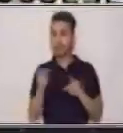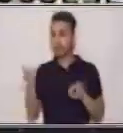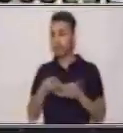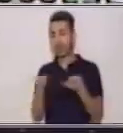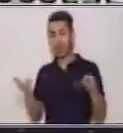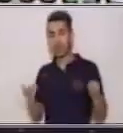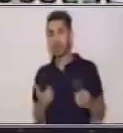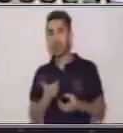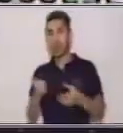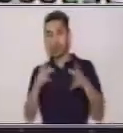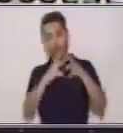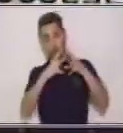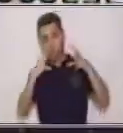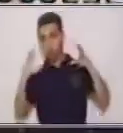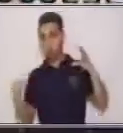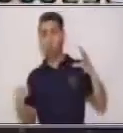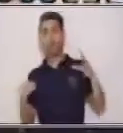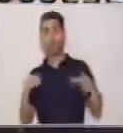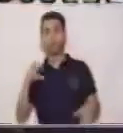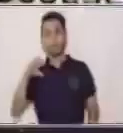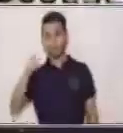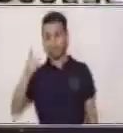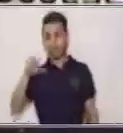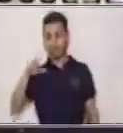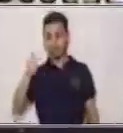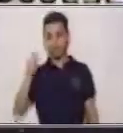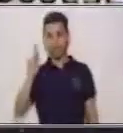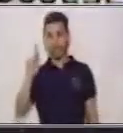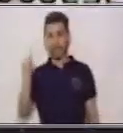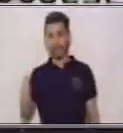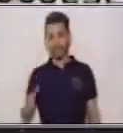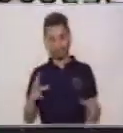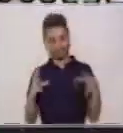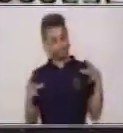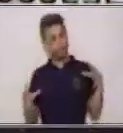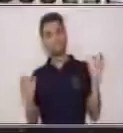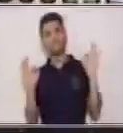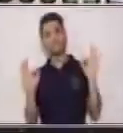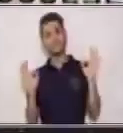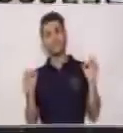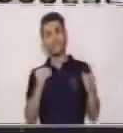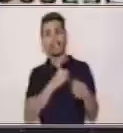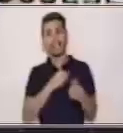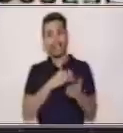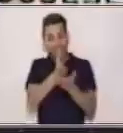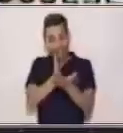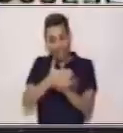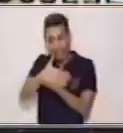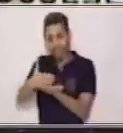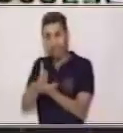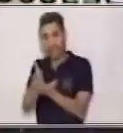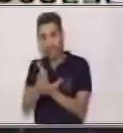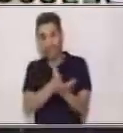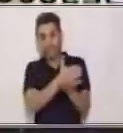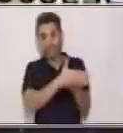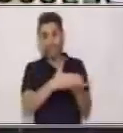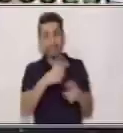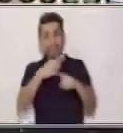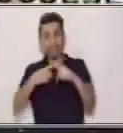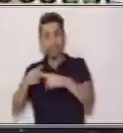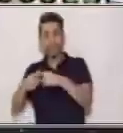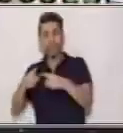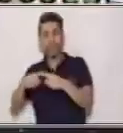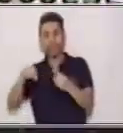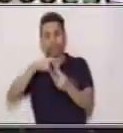papaya, una papaya madura, y quieren compartirla con todos los miembros de la familia. ¿Sí? Entonces,